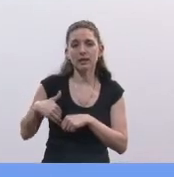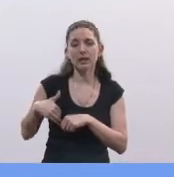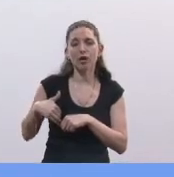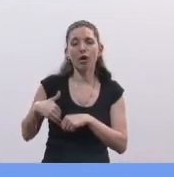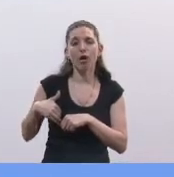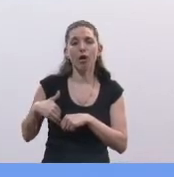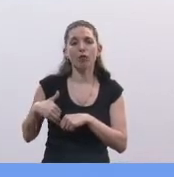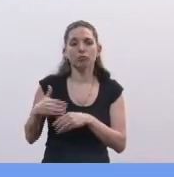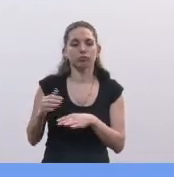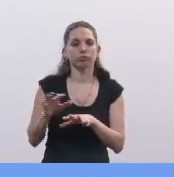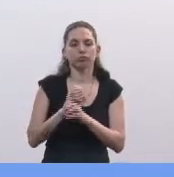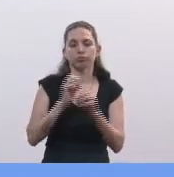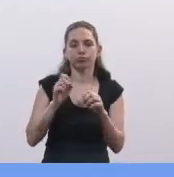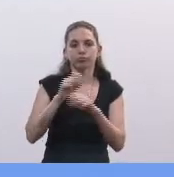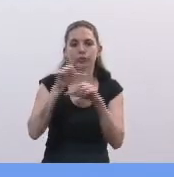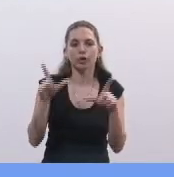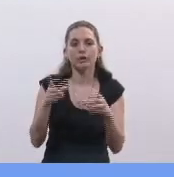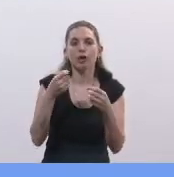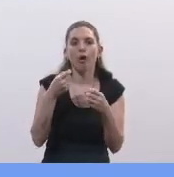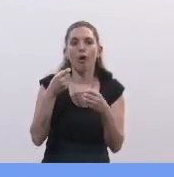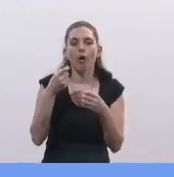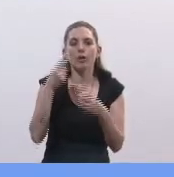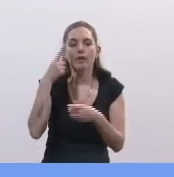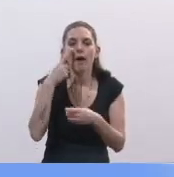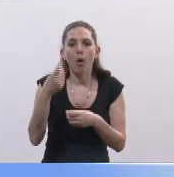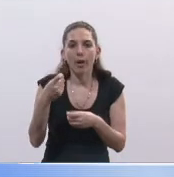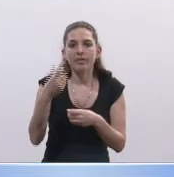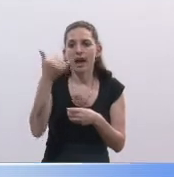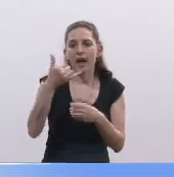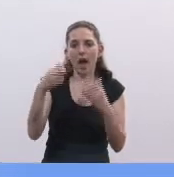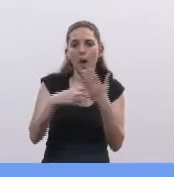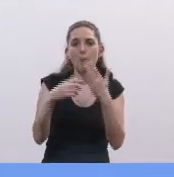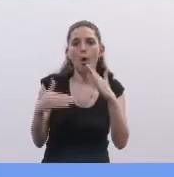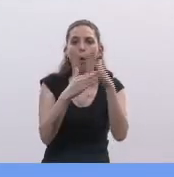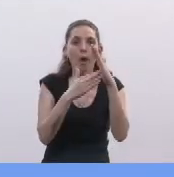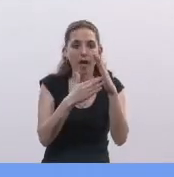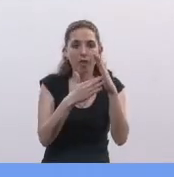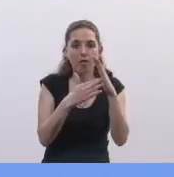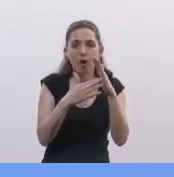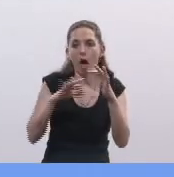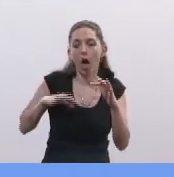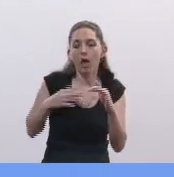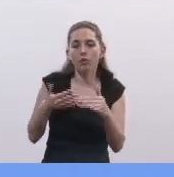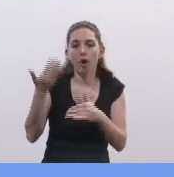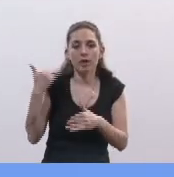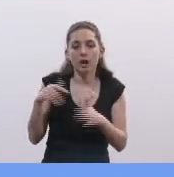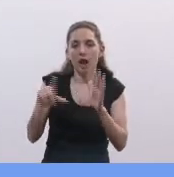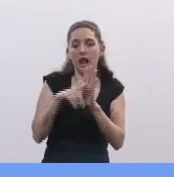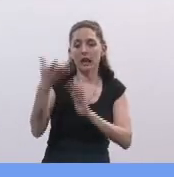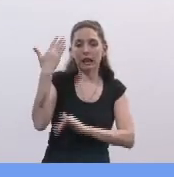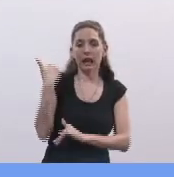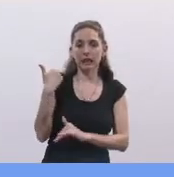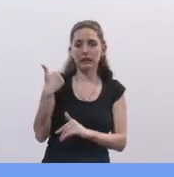se desayunaba o descubría que existía un procurador una vez cada tantos años. Con la ley anterior se